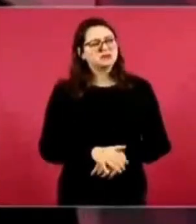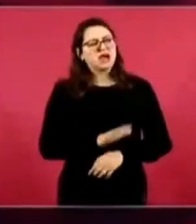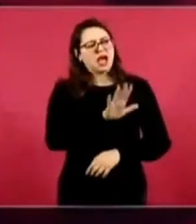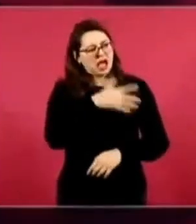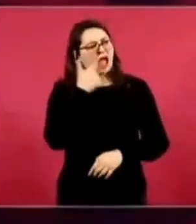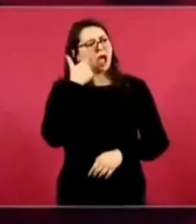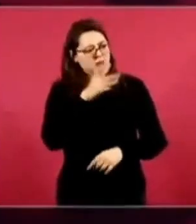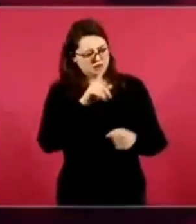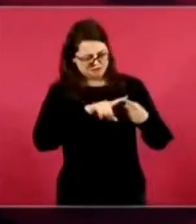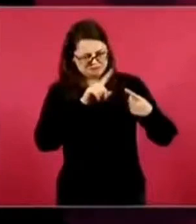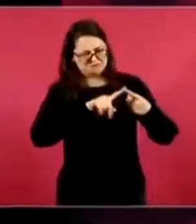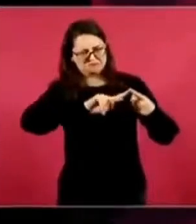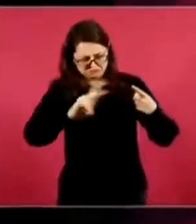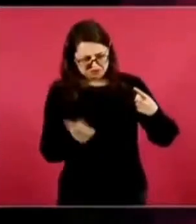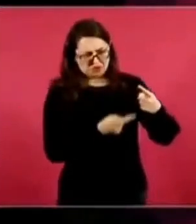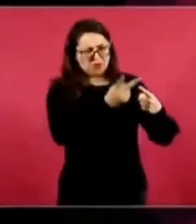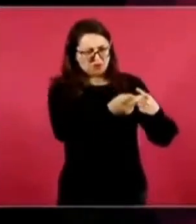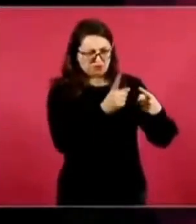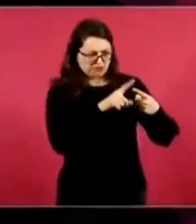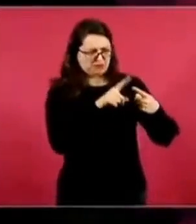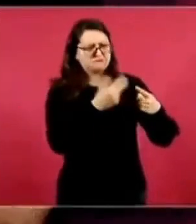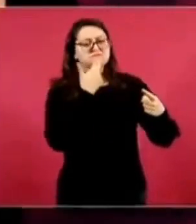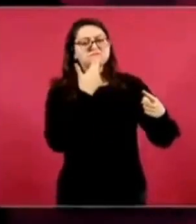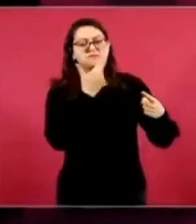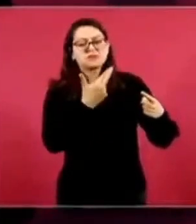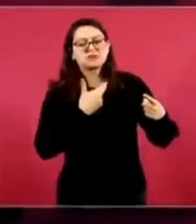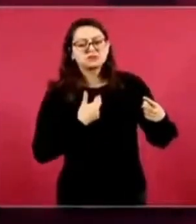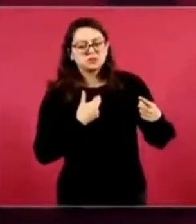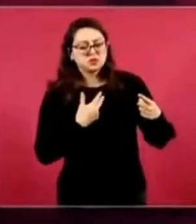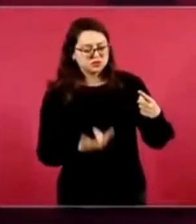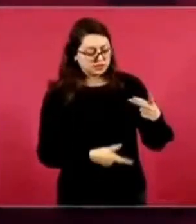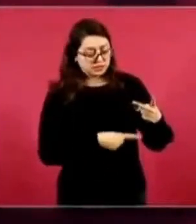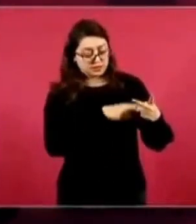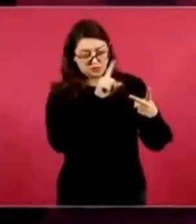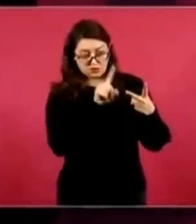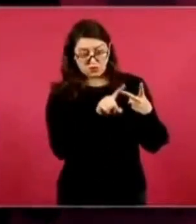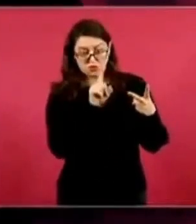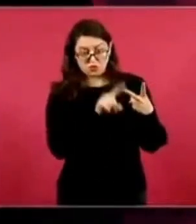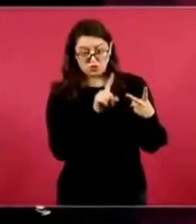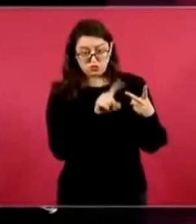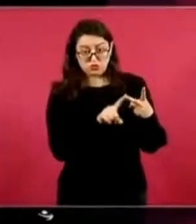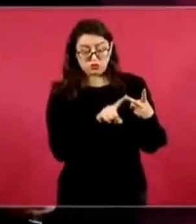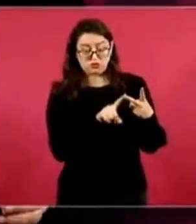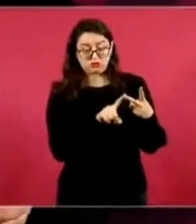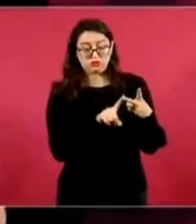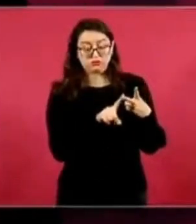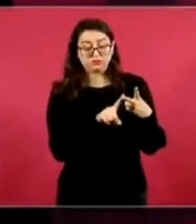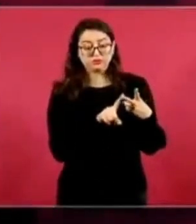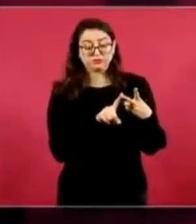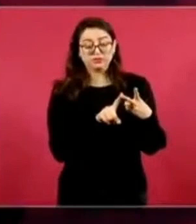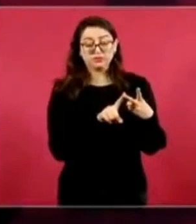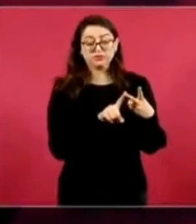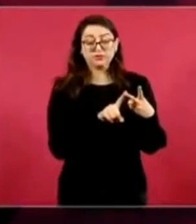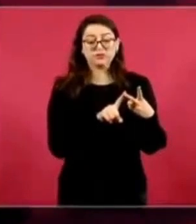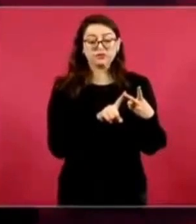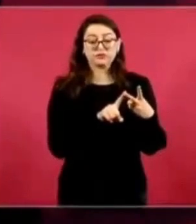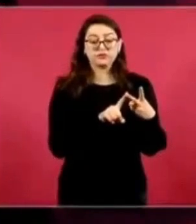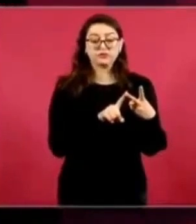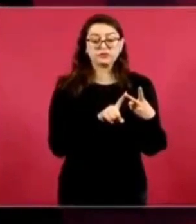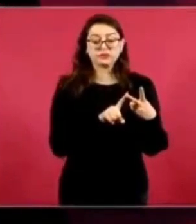Lo segundo, que conteste por qué